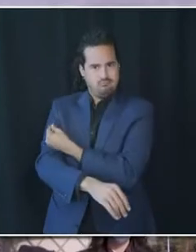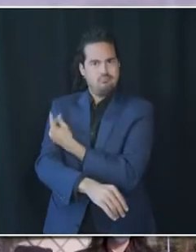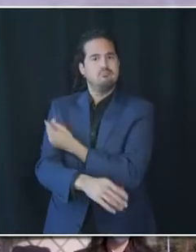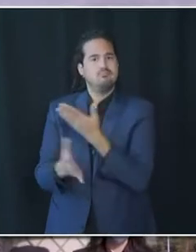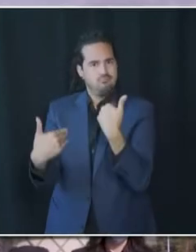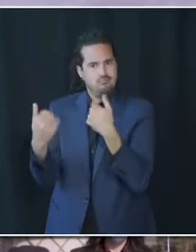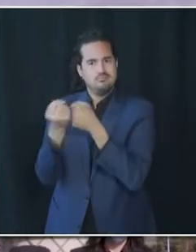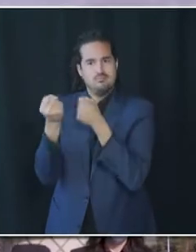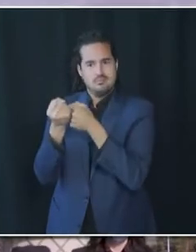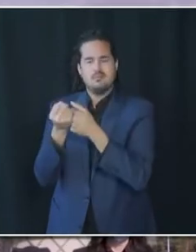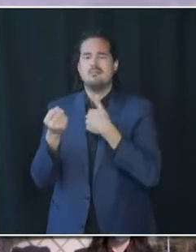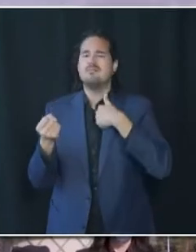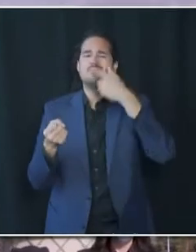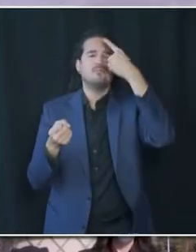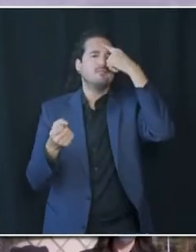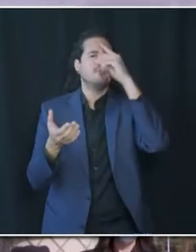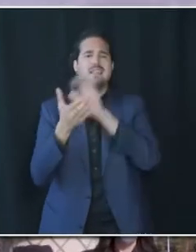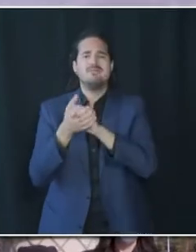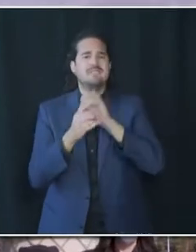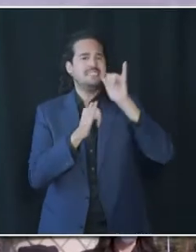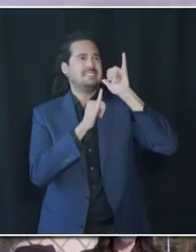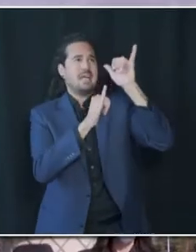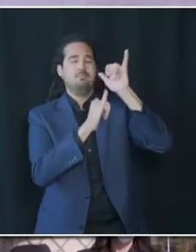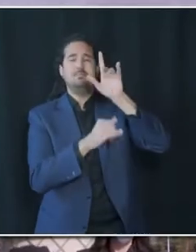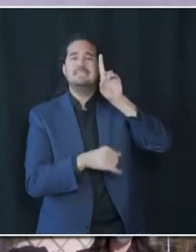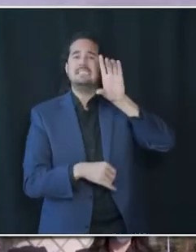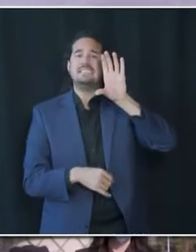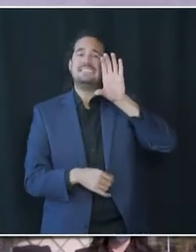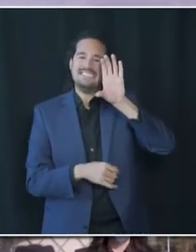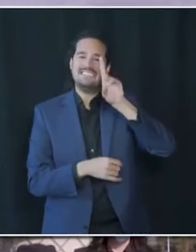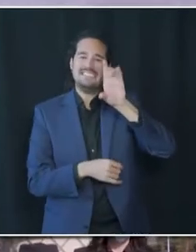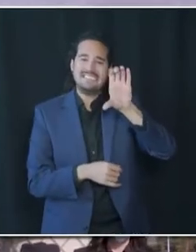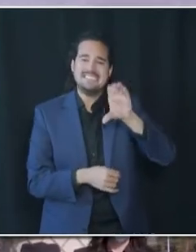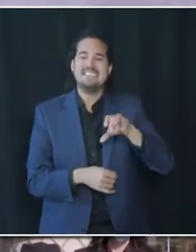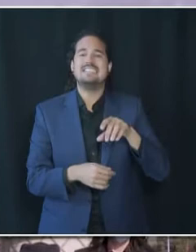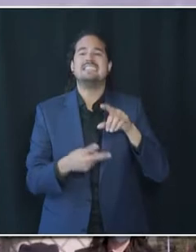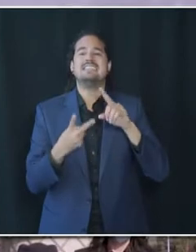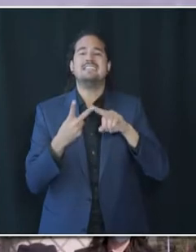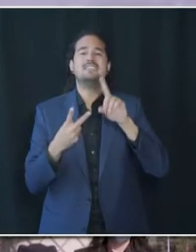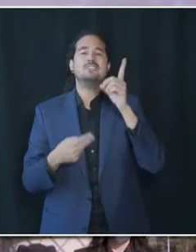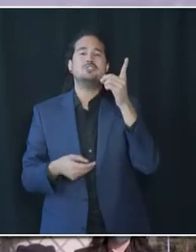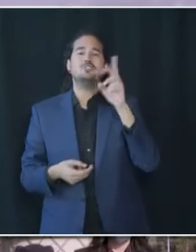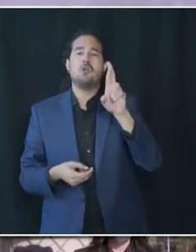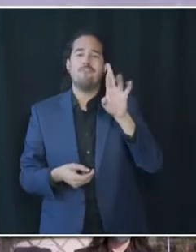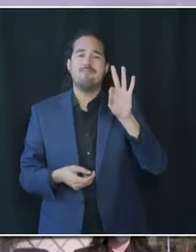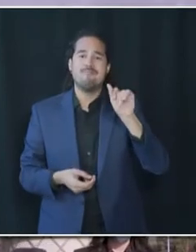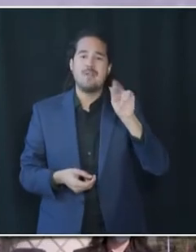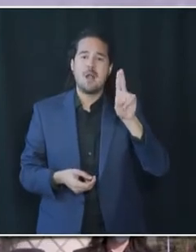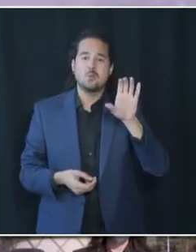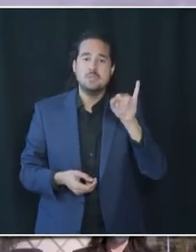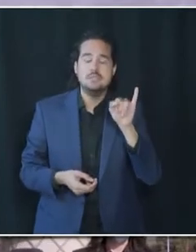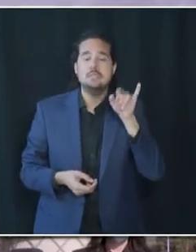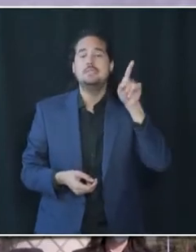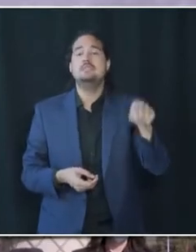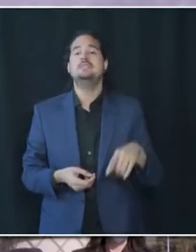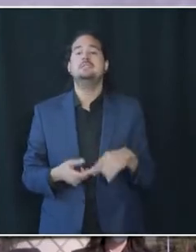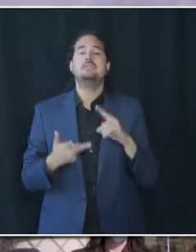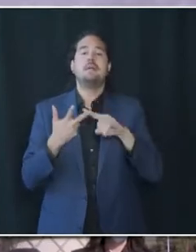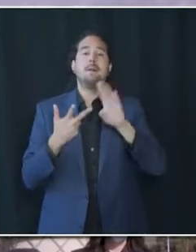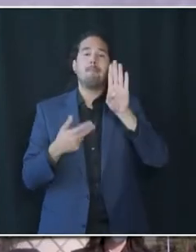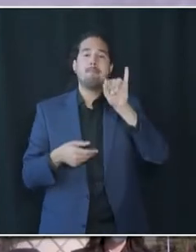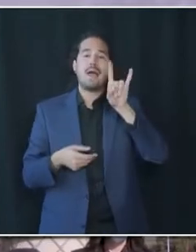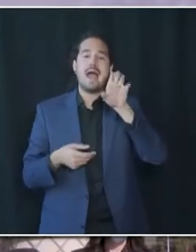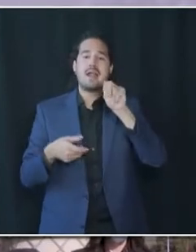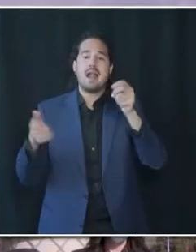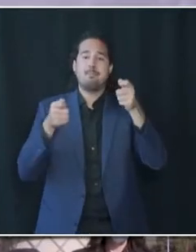se desee el doctor fauci lo que la presidencia de mind cree que podemos reabrir escuelas sin